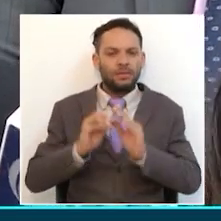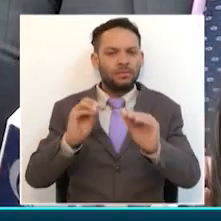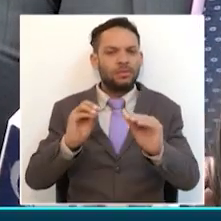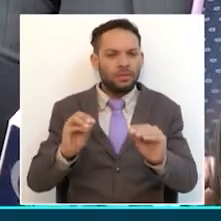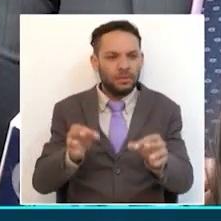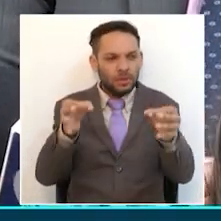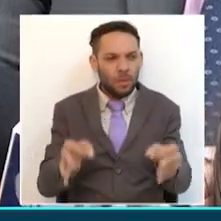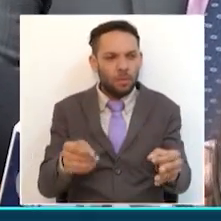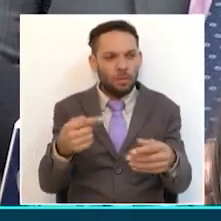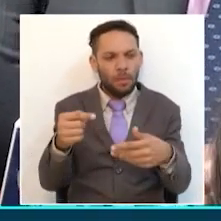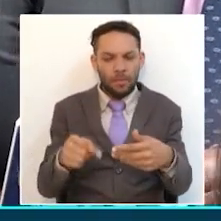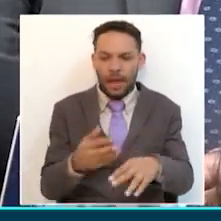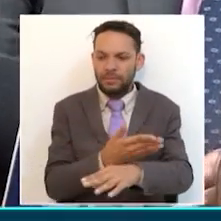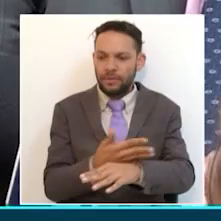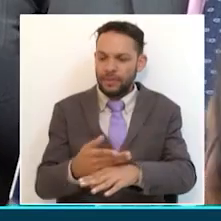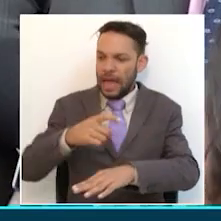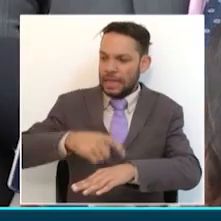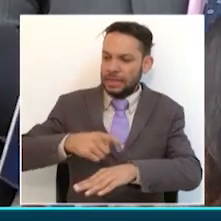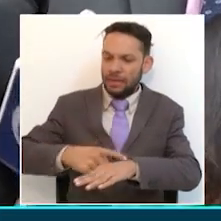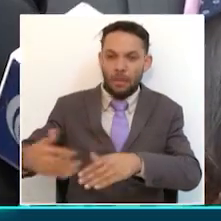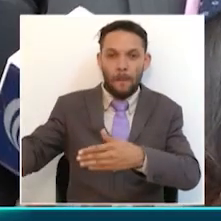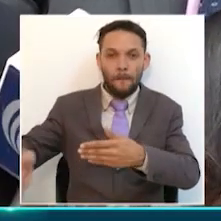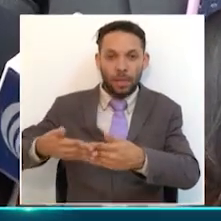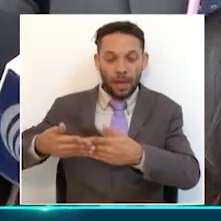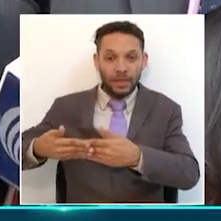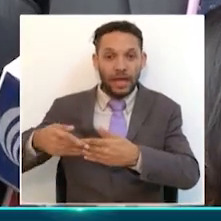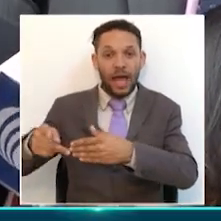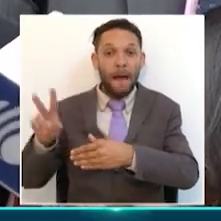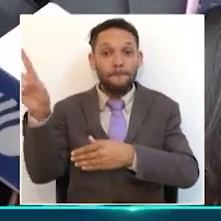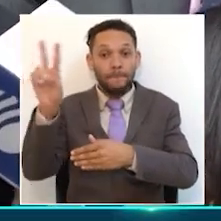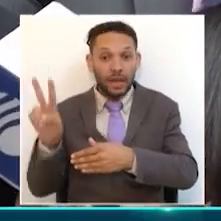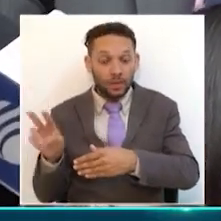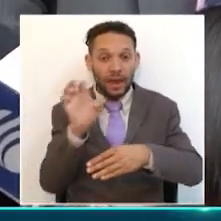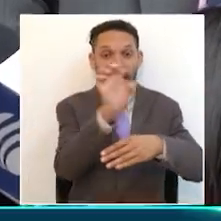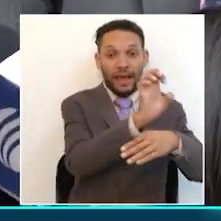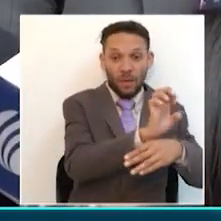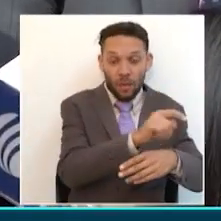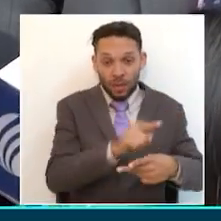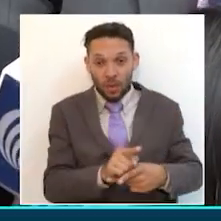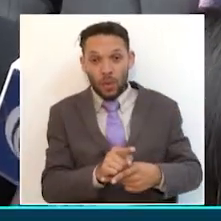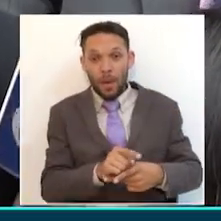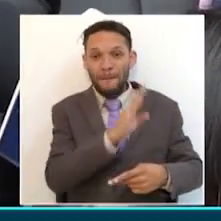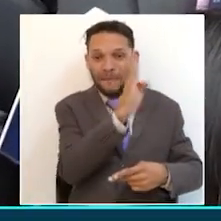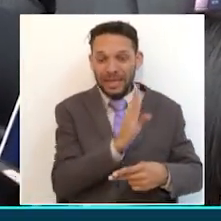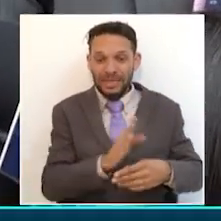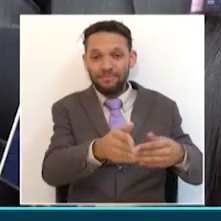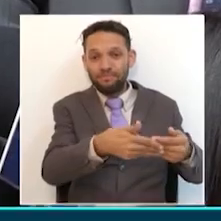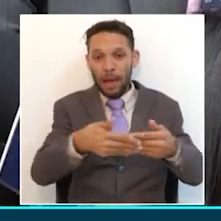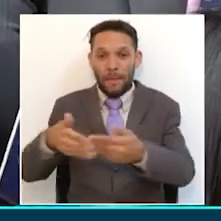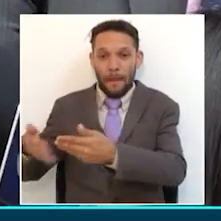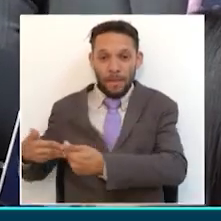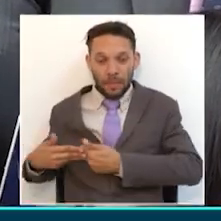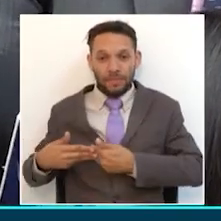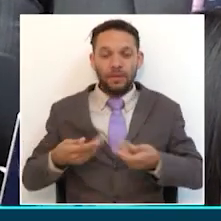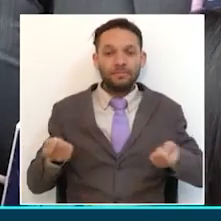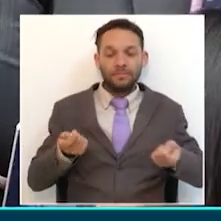se determinó el tiempo de cierre de fronteras y recordó a los gobernadores y alcaldes las competencias que tienen en materia